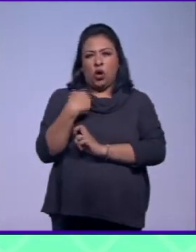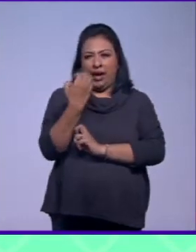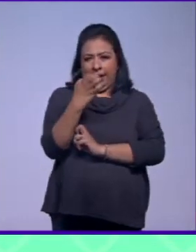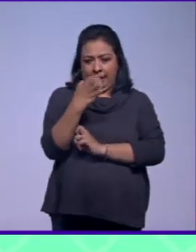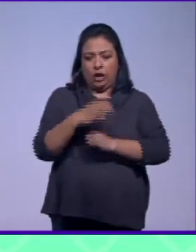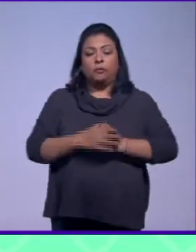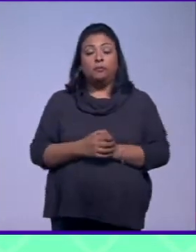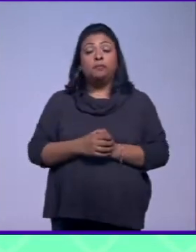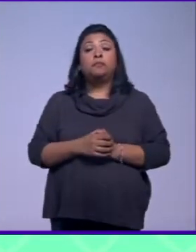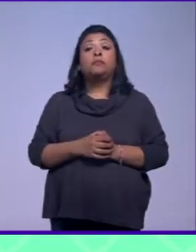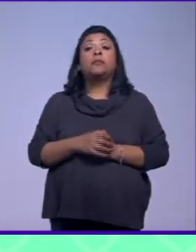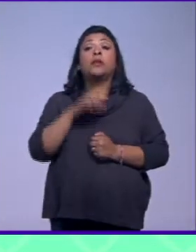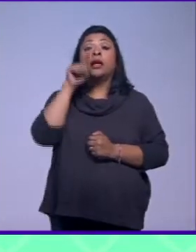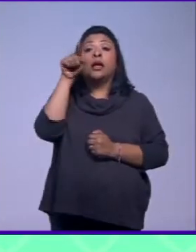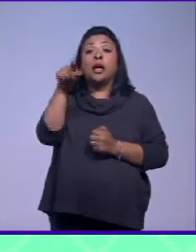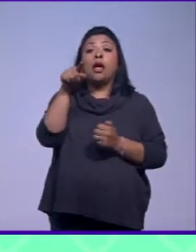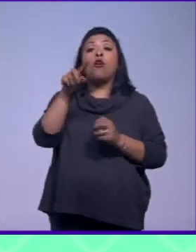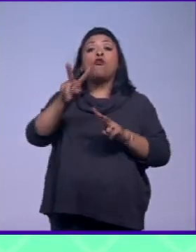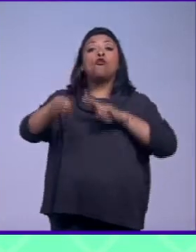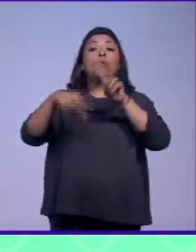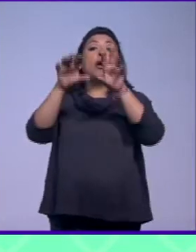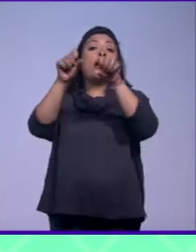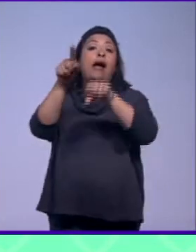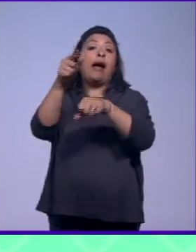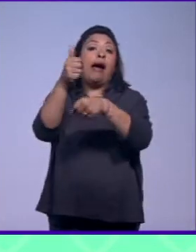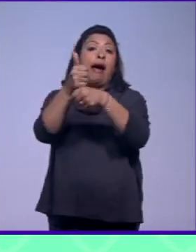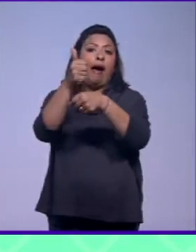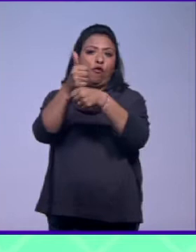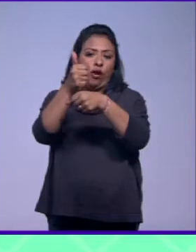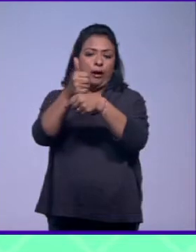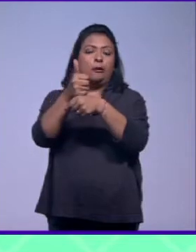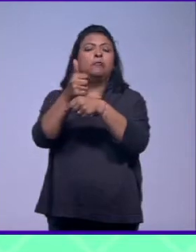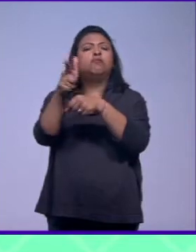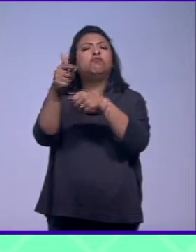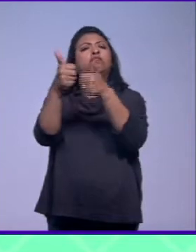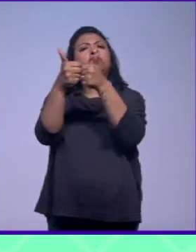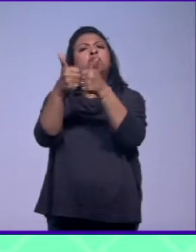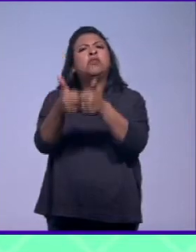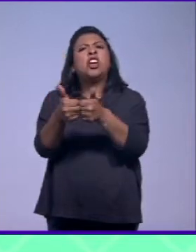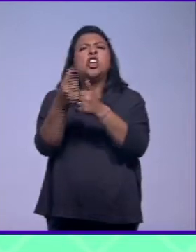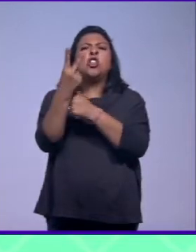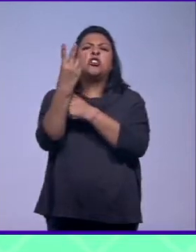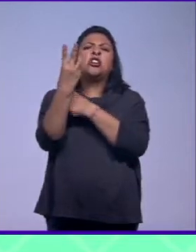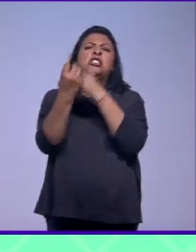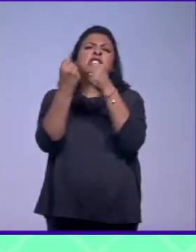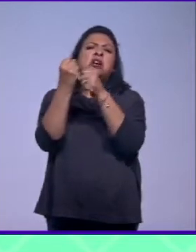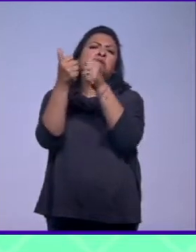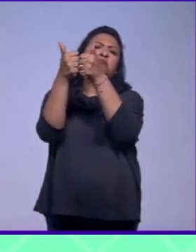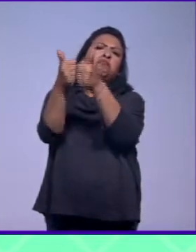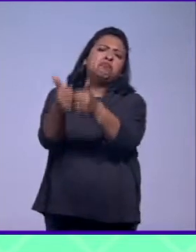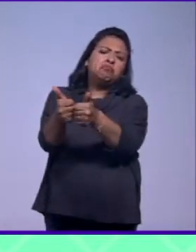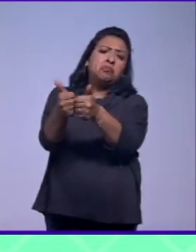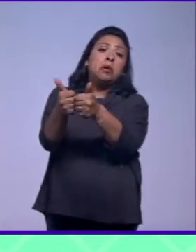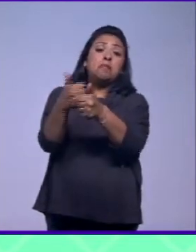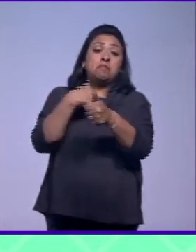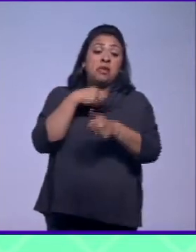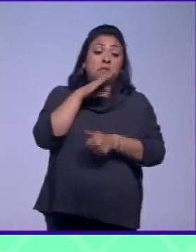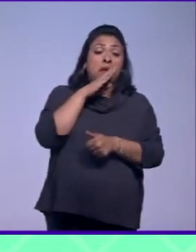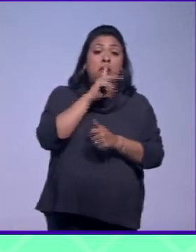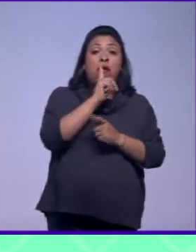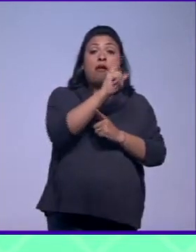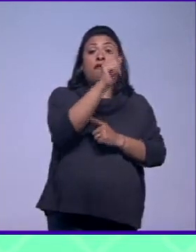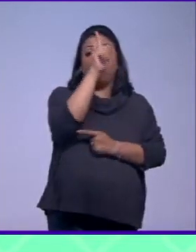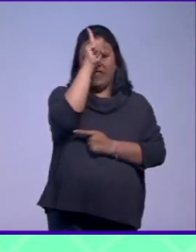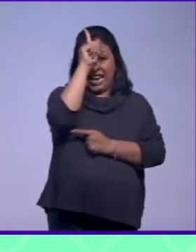en principo alcanzamos al abuelo y ahí sí me quedé como unos 23 años y mi madre se fue a